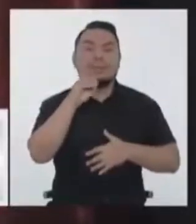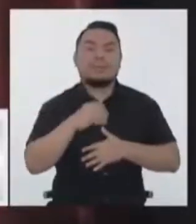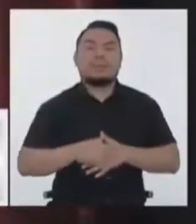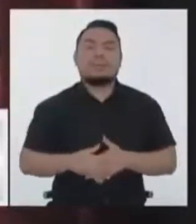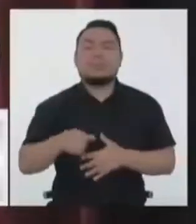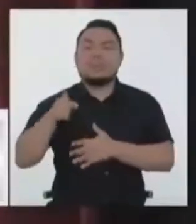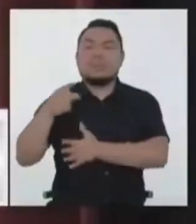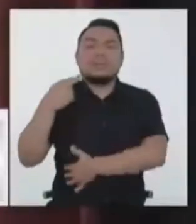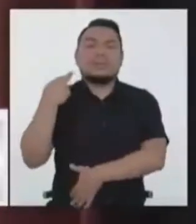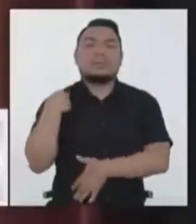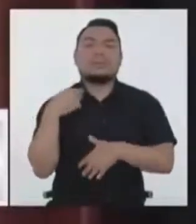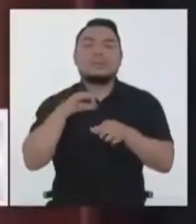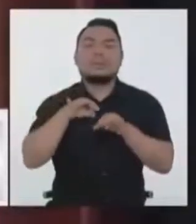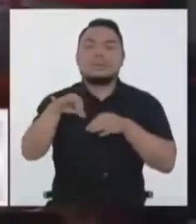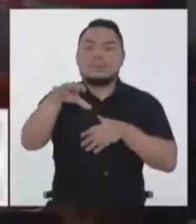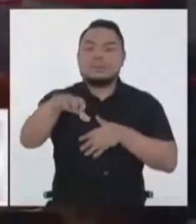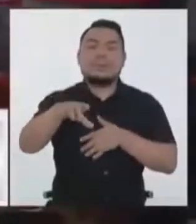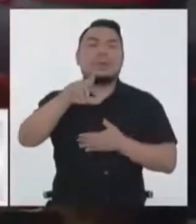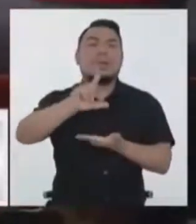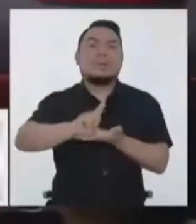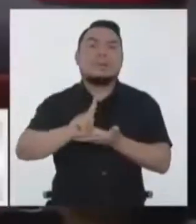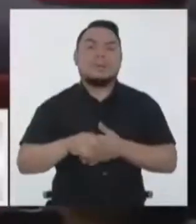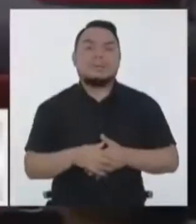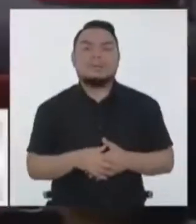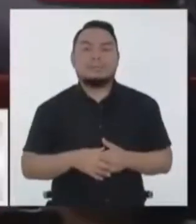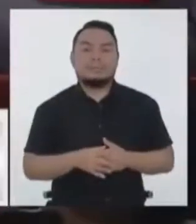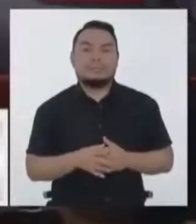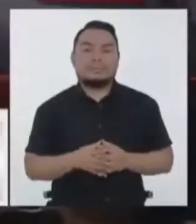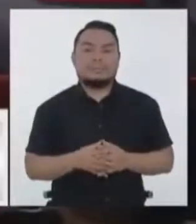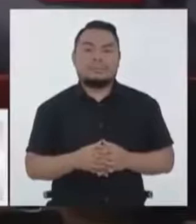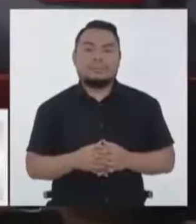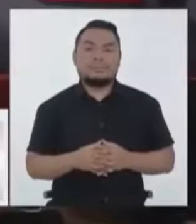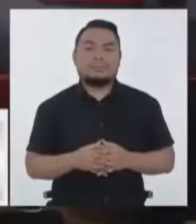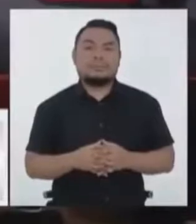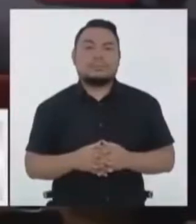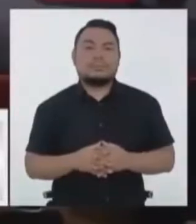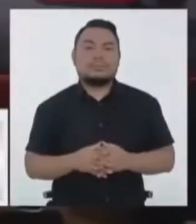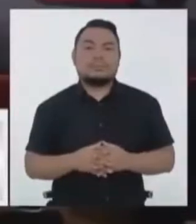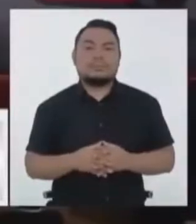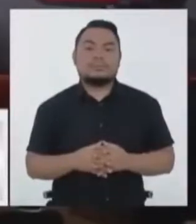Palomino, representante de Lima Metropolitana.